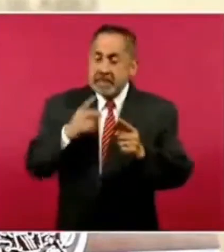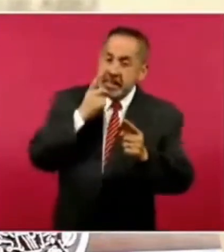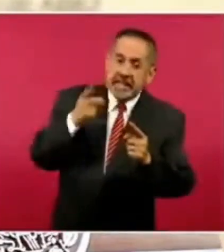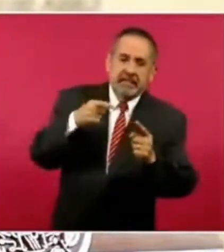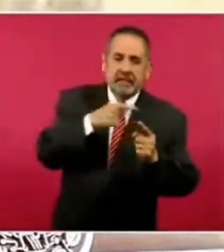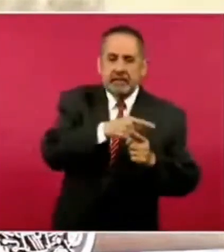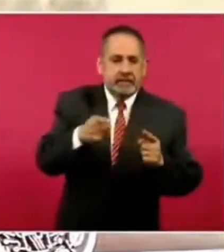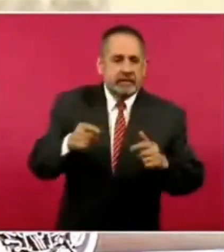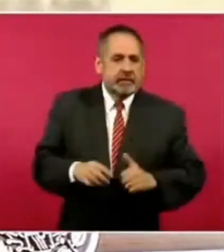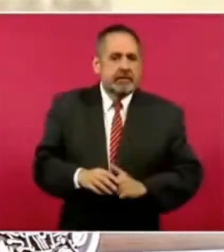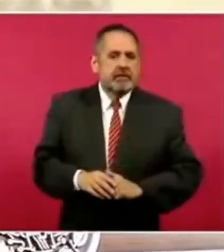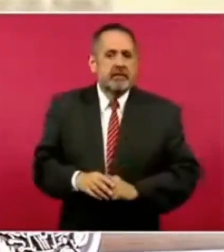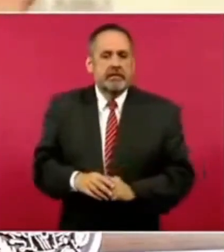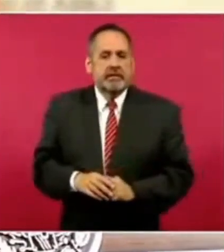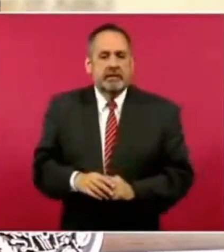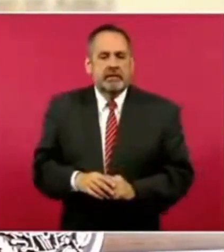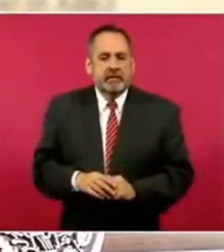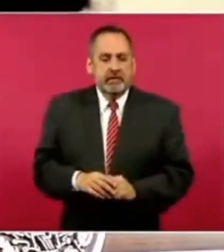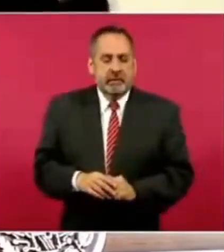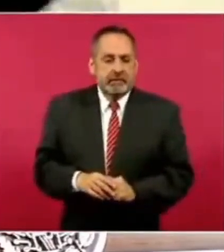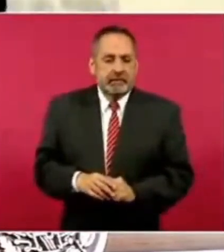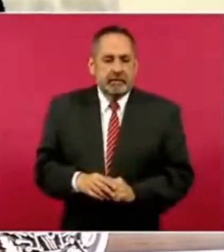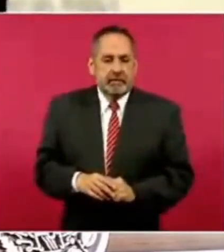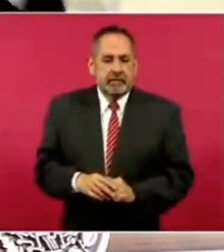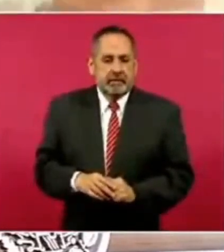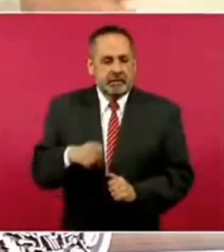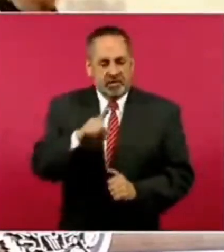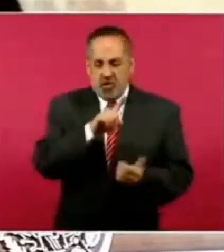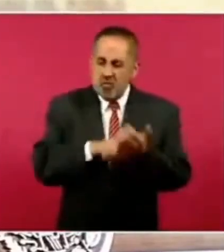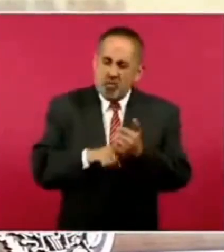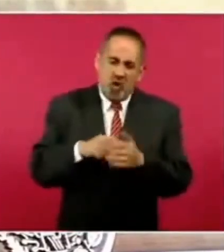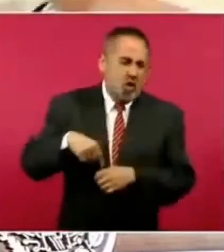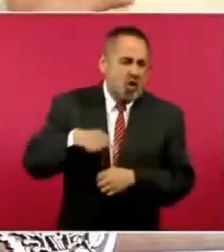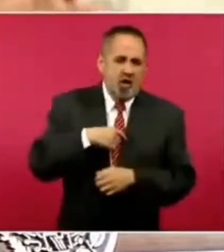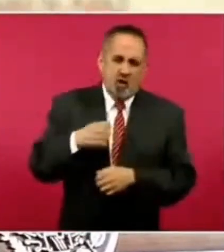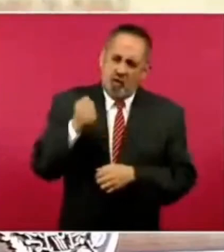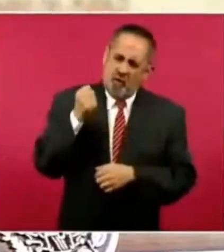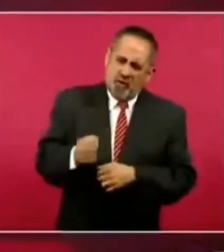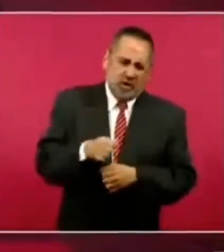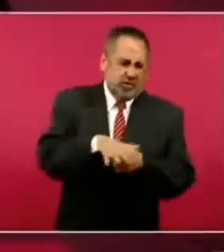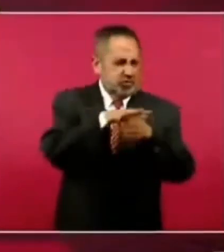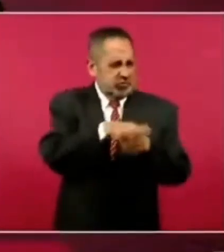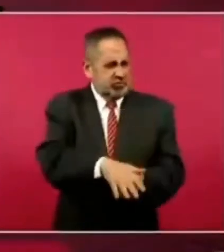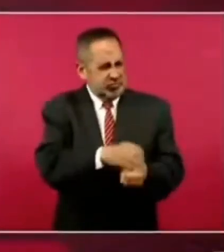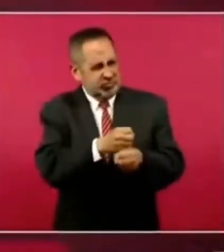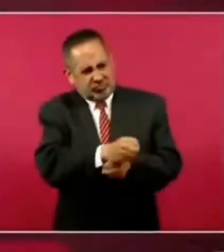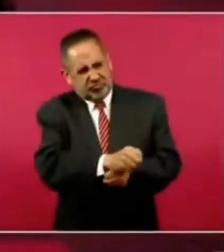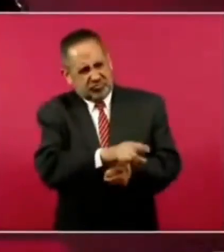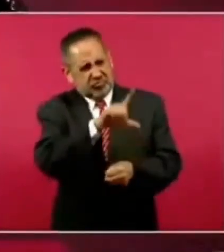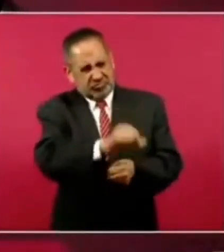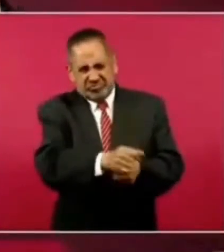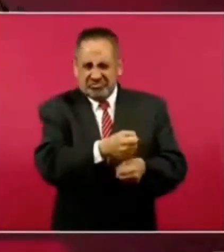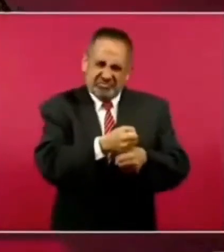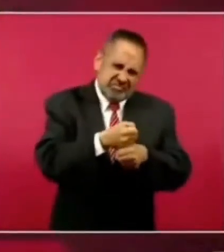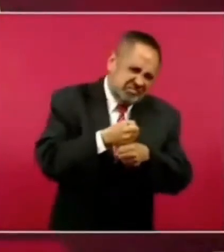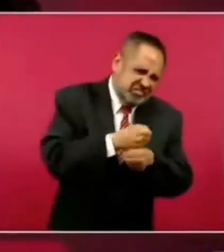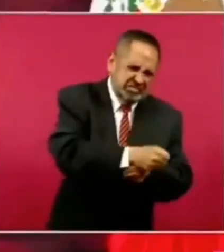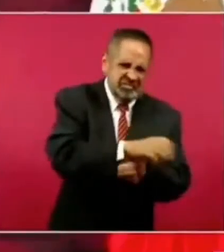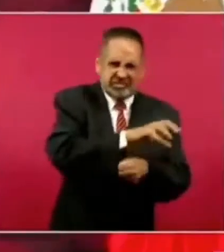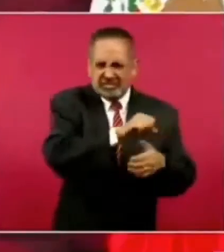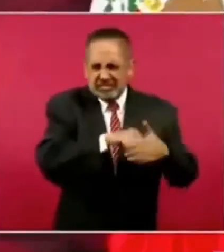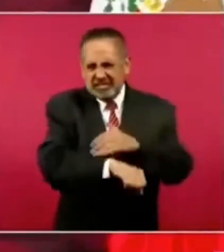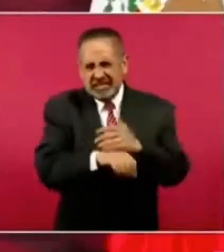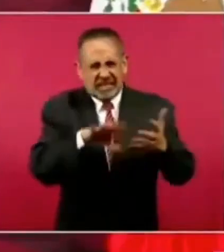sostiene de que todo se debe de resolver con el uso de la fuerza, con medidas coercitivas,